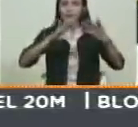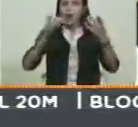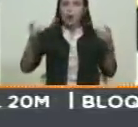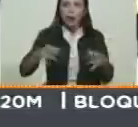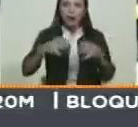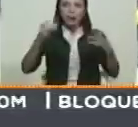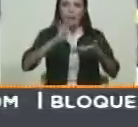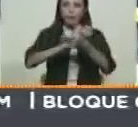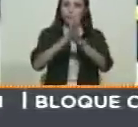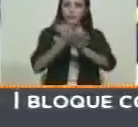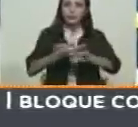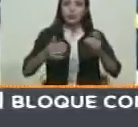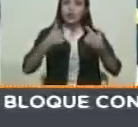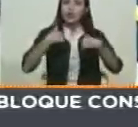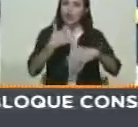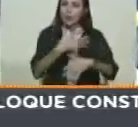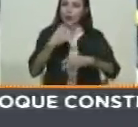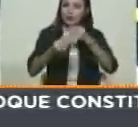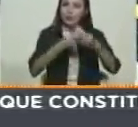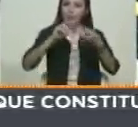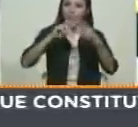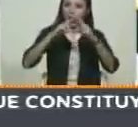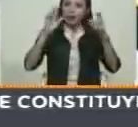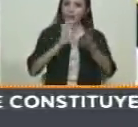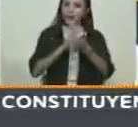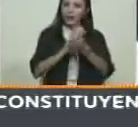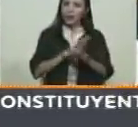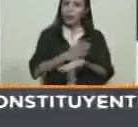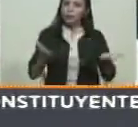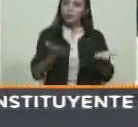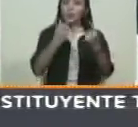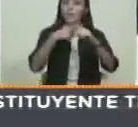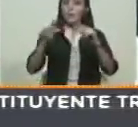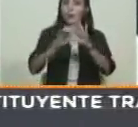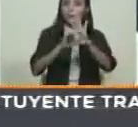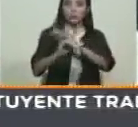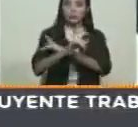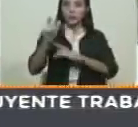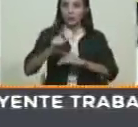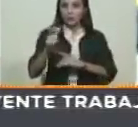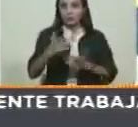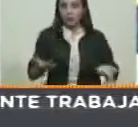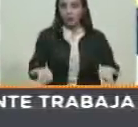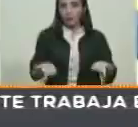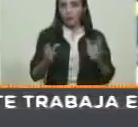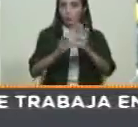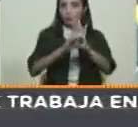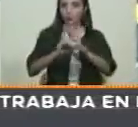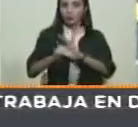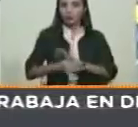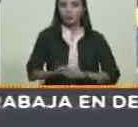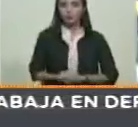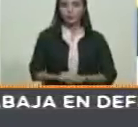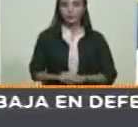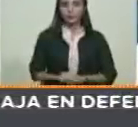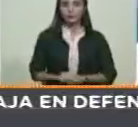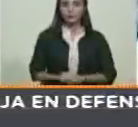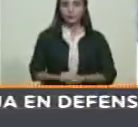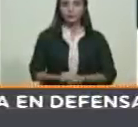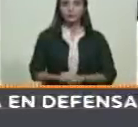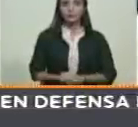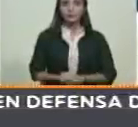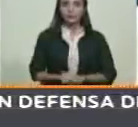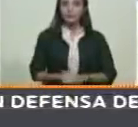pero para lograr la paz necesitamos activar el poder constituyente para lograr la paz necesitamos